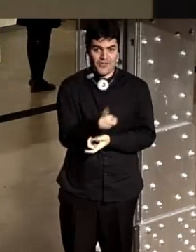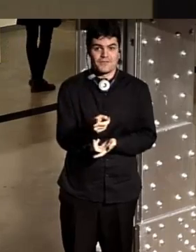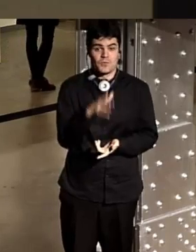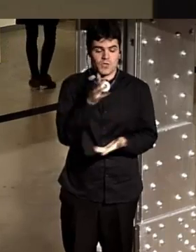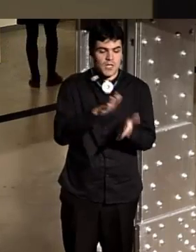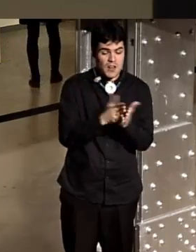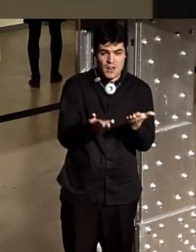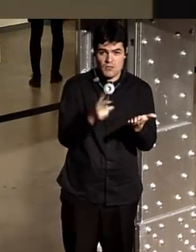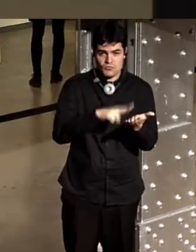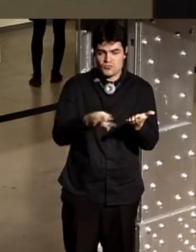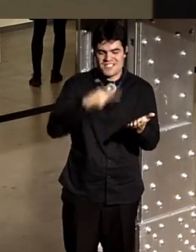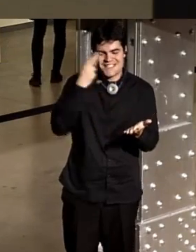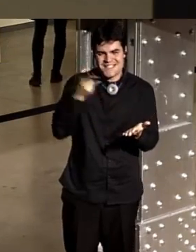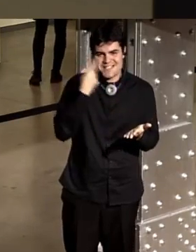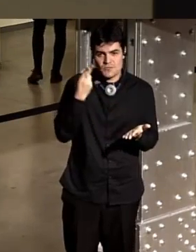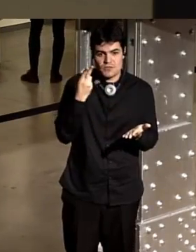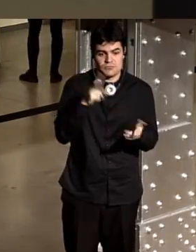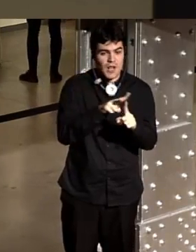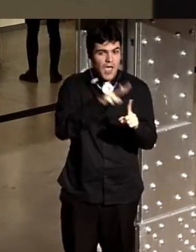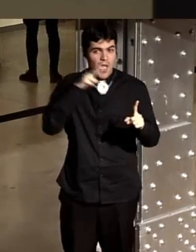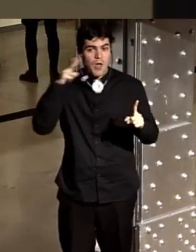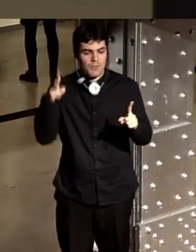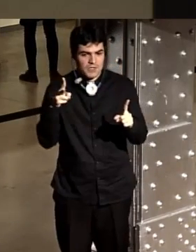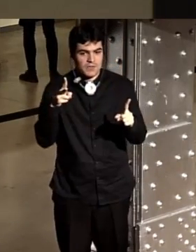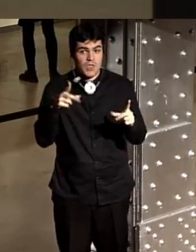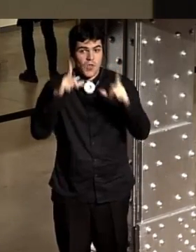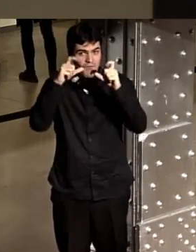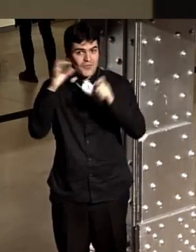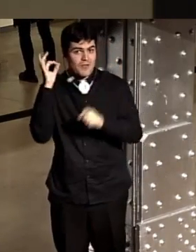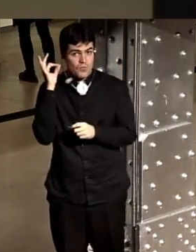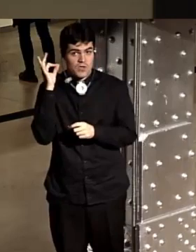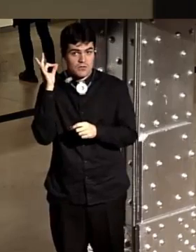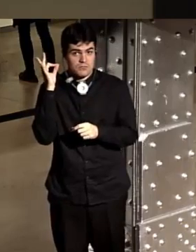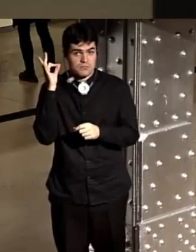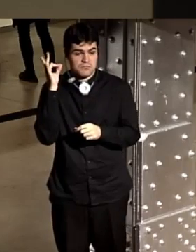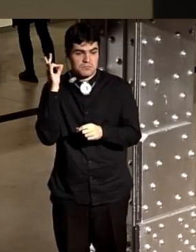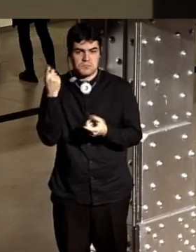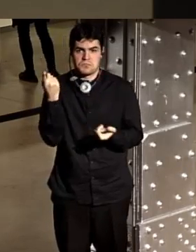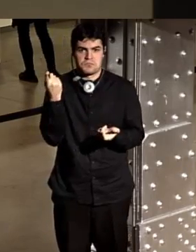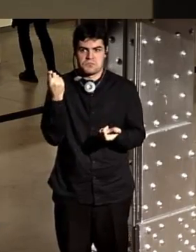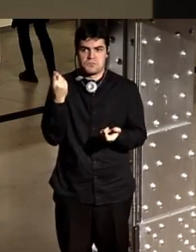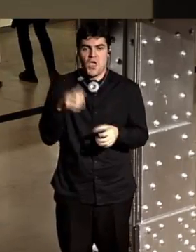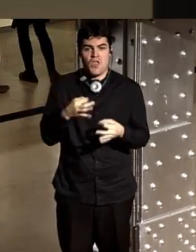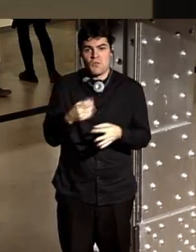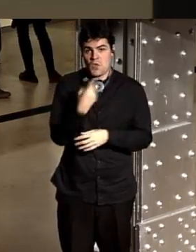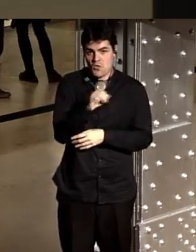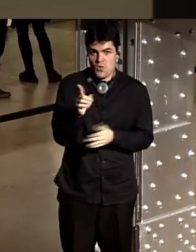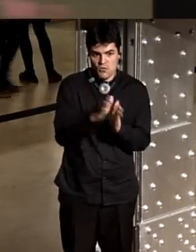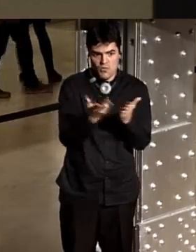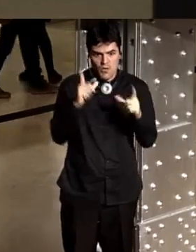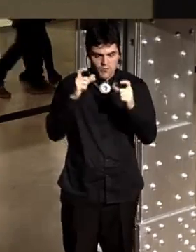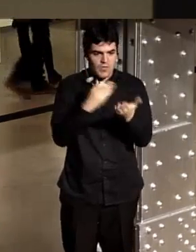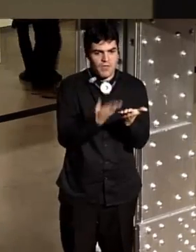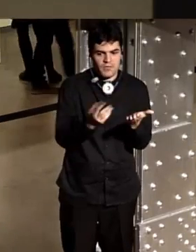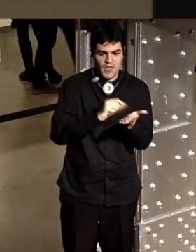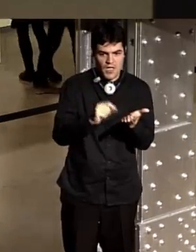punto de vista de una mujer, de una fotógrafa mujer. No es muy habitual que las mujeres fotógrafas escriban libros. Casi todos los libros que